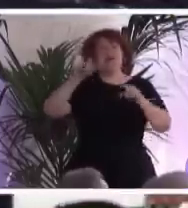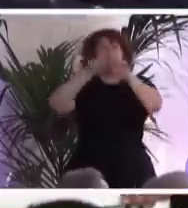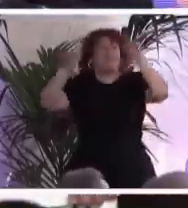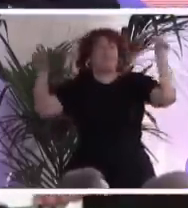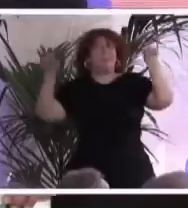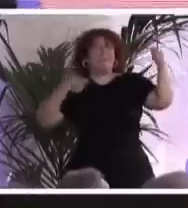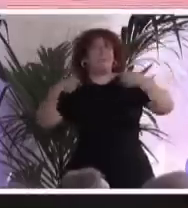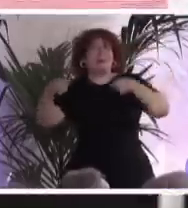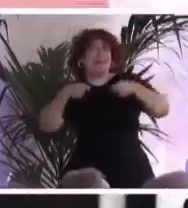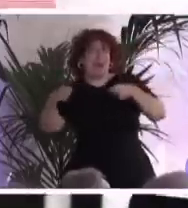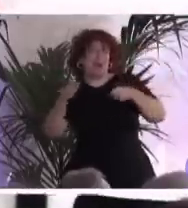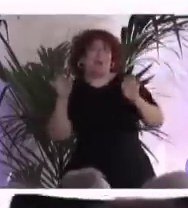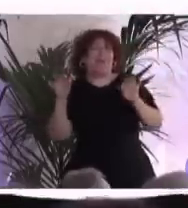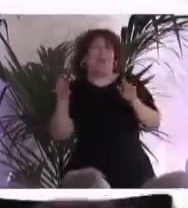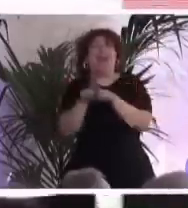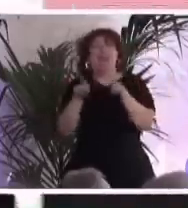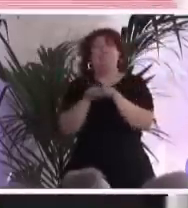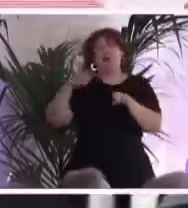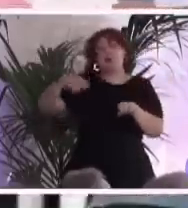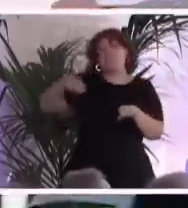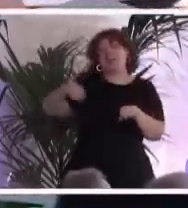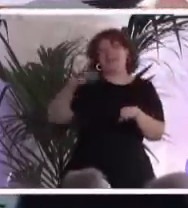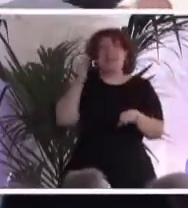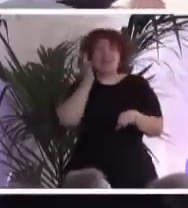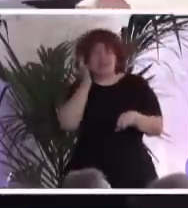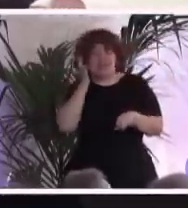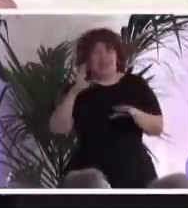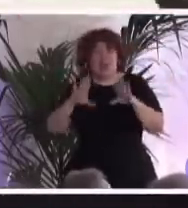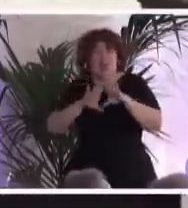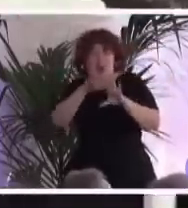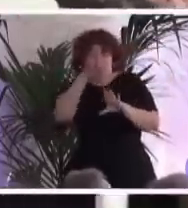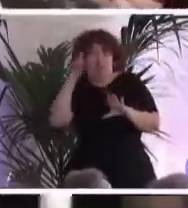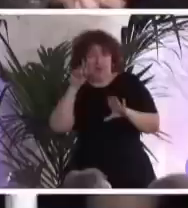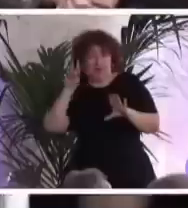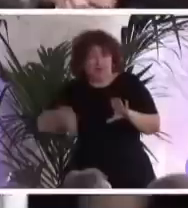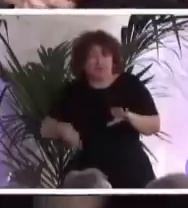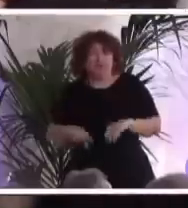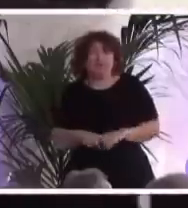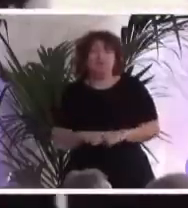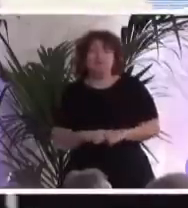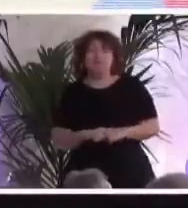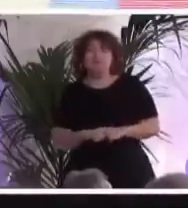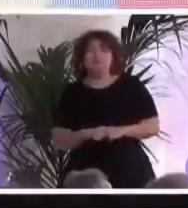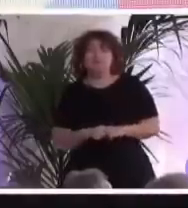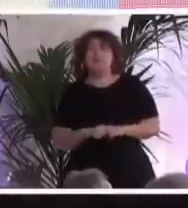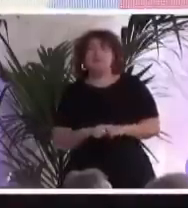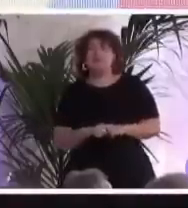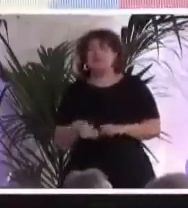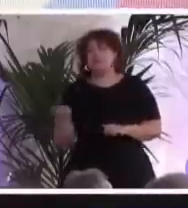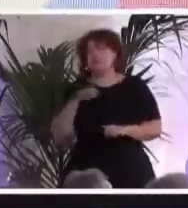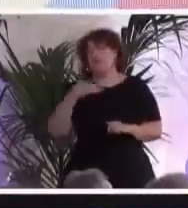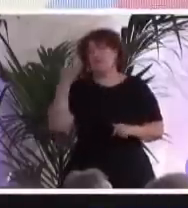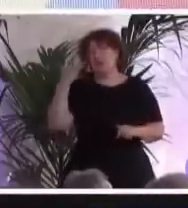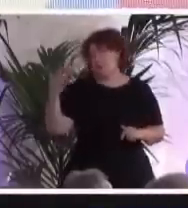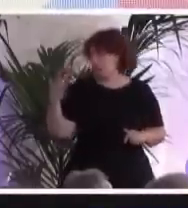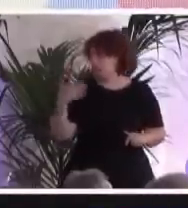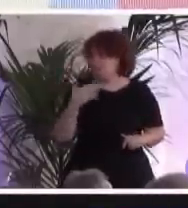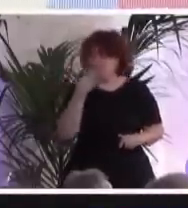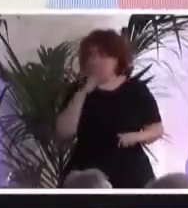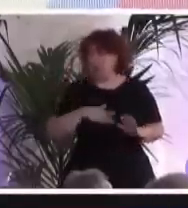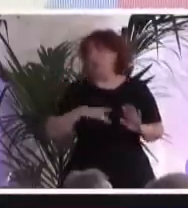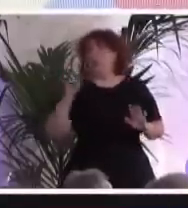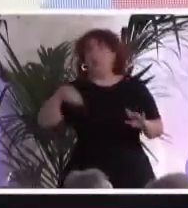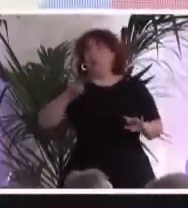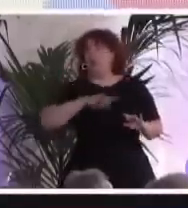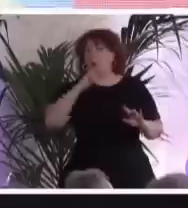que es hermano de la presidenta de la comunidad de Madrid y que iba a decir que se hizo famoso pero en realidad la cosa pasó